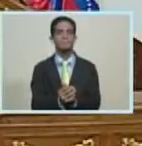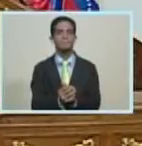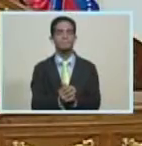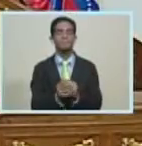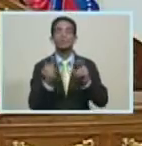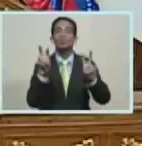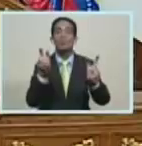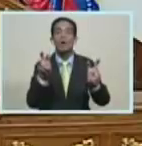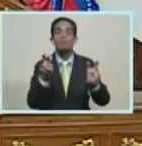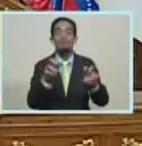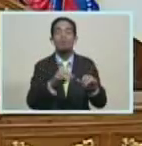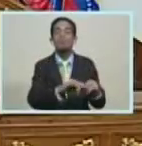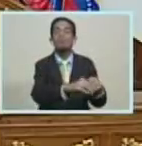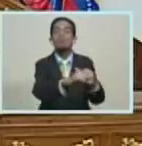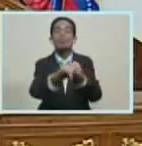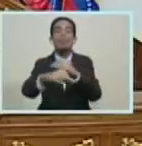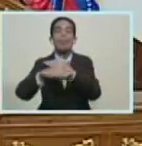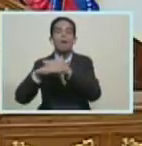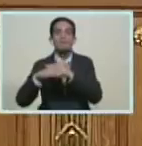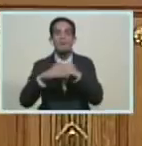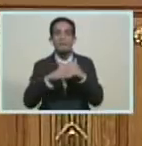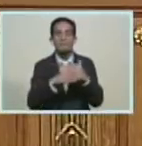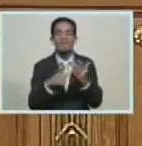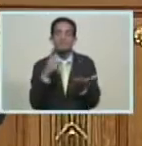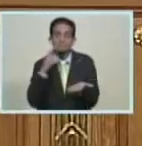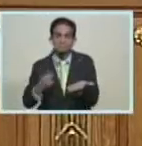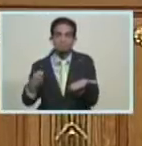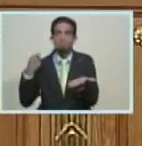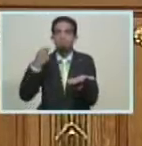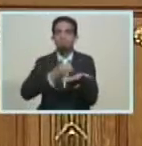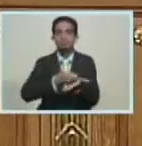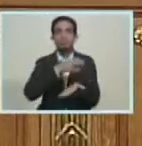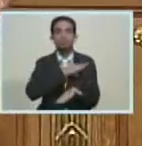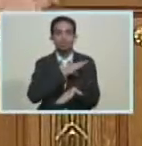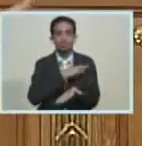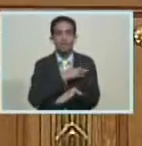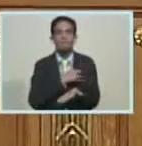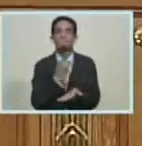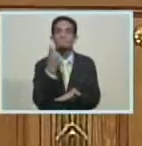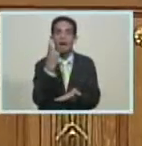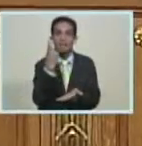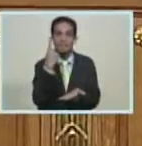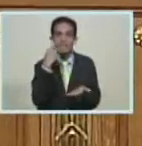lo nuevo en la igualdad, en la inversión social, lo nuevo. Hagamos el mapa de lo nuevo